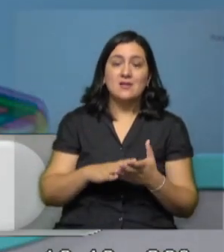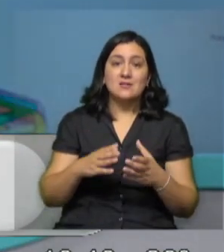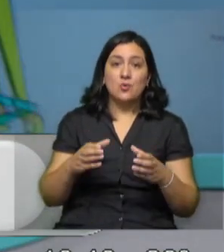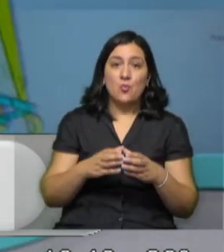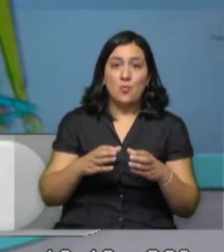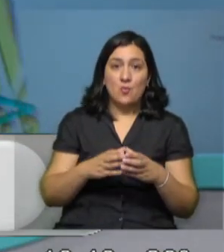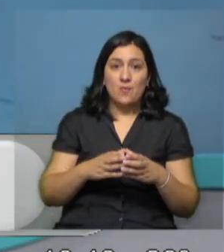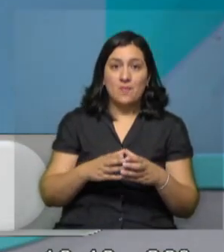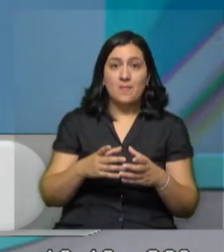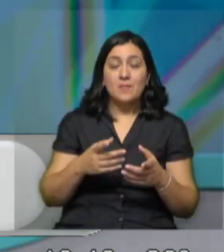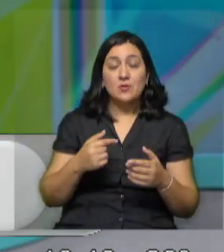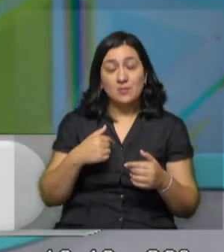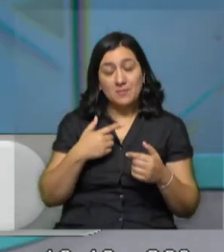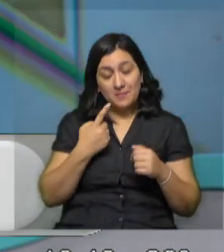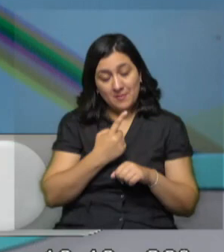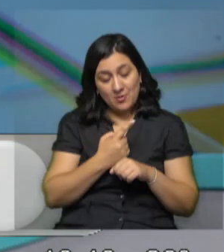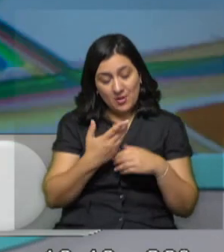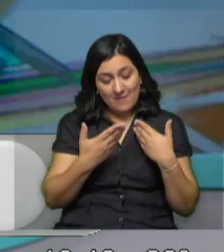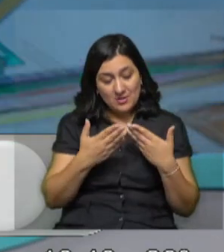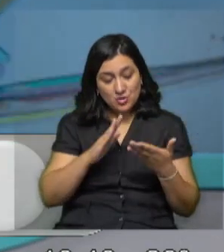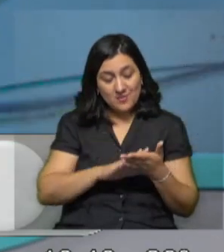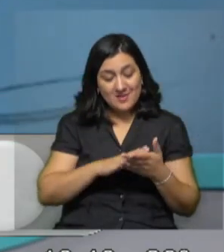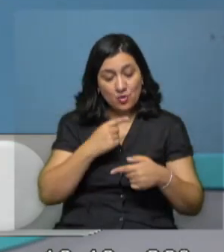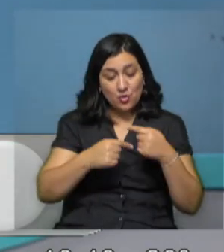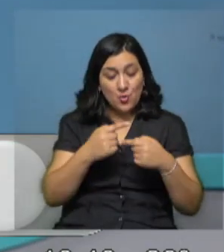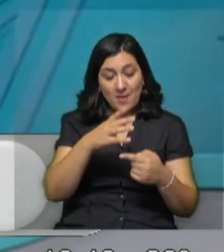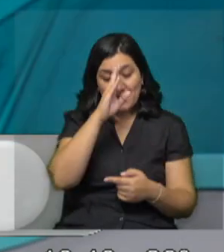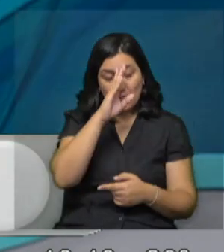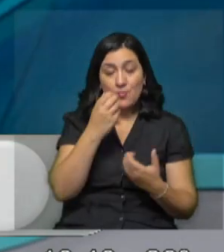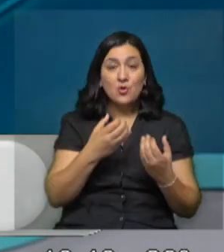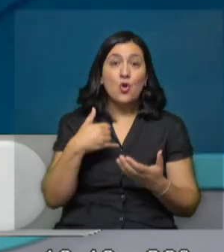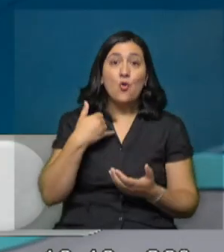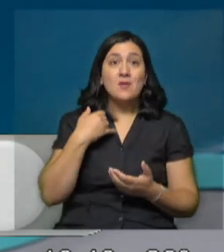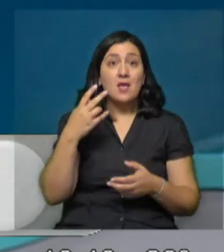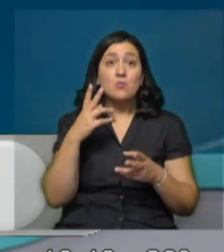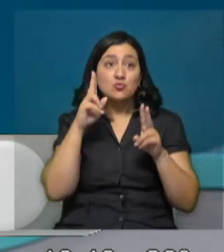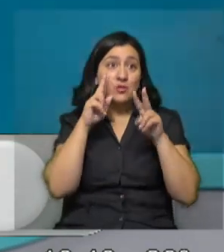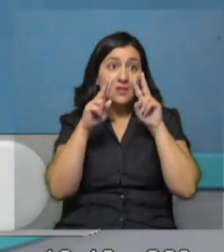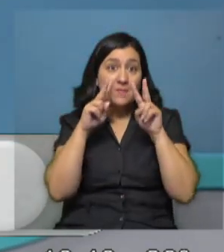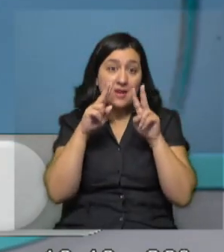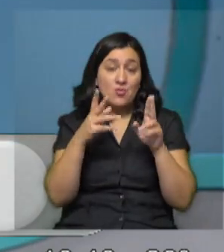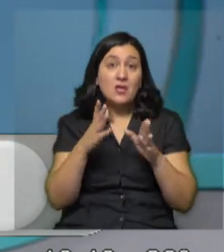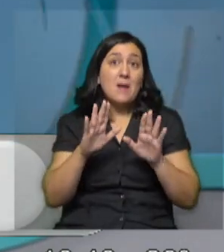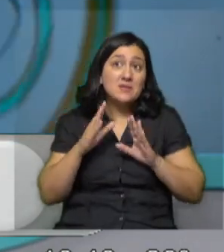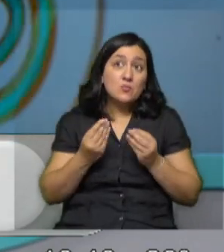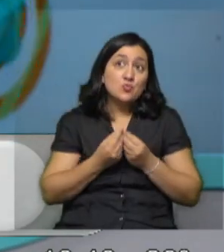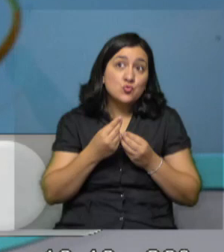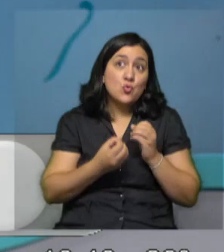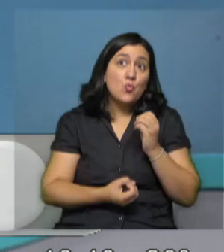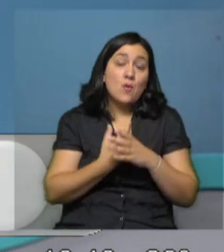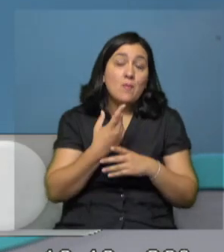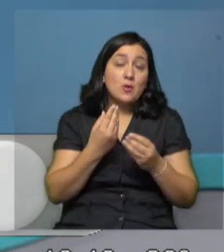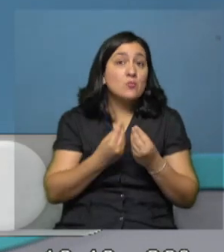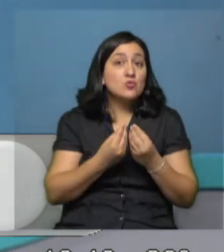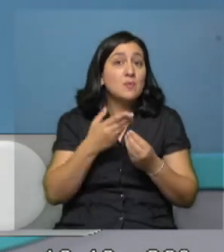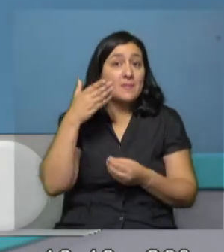esto de seguir aprendiendo, ¿no? Porque esos chiquilines que hoy te están mirando, muchos, capaz que hay nuevos, ¿no? Pero muchos van a participar del Mundial,